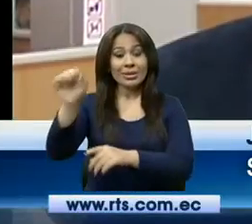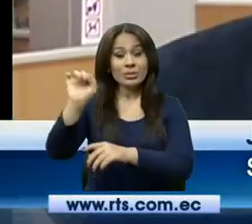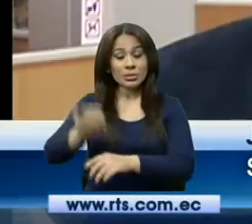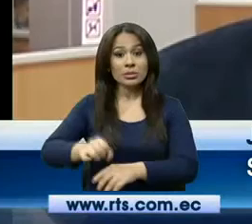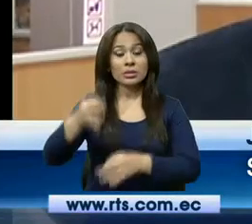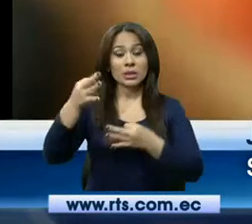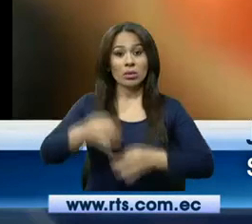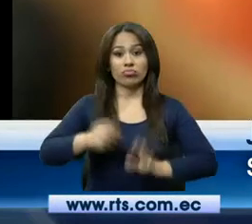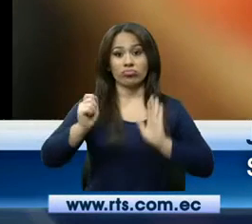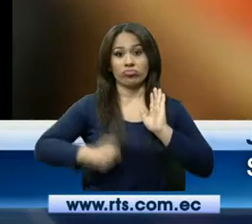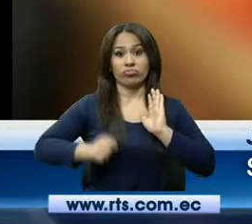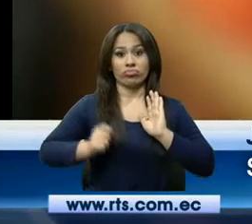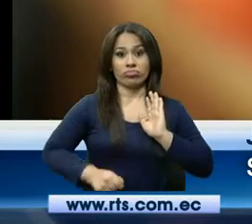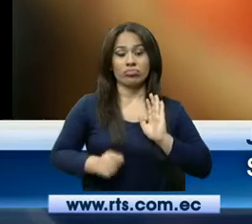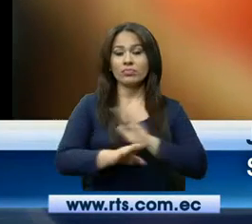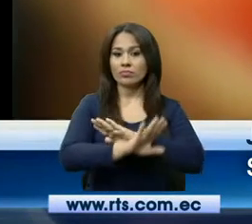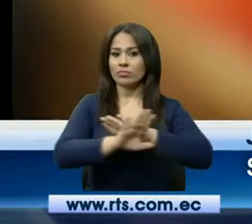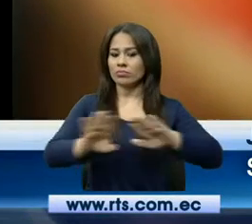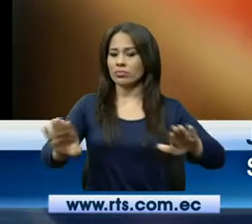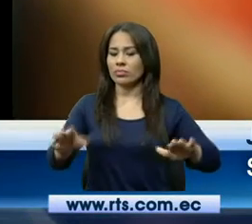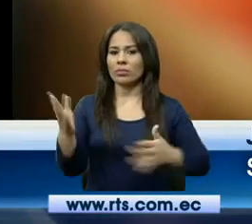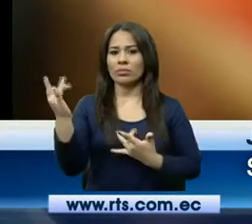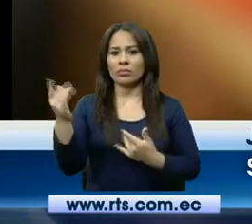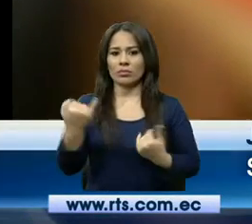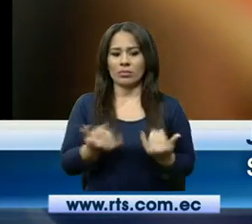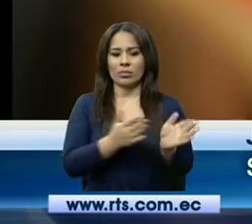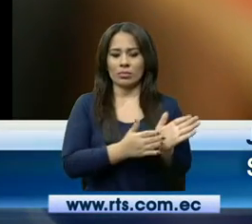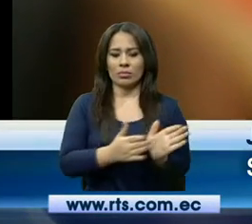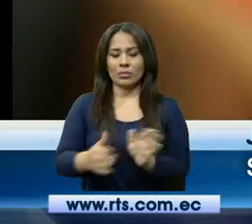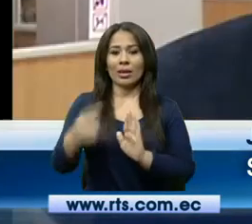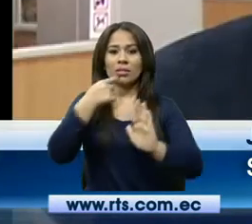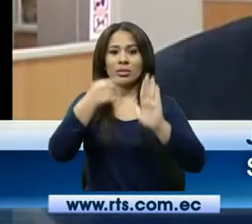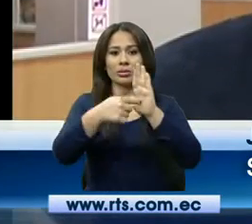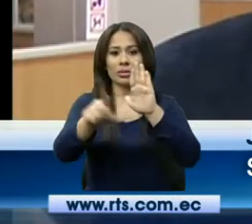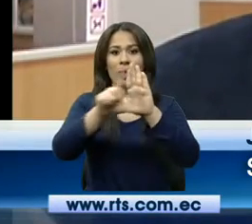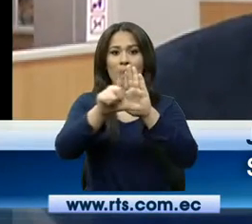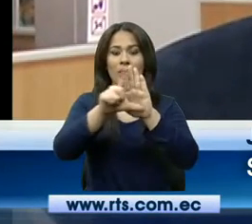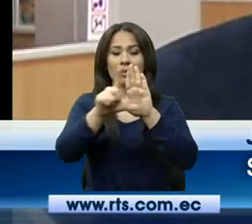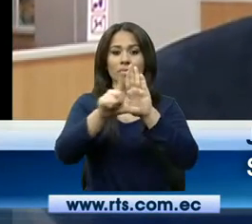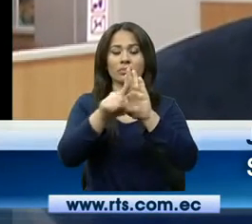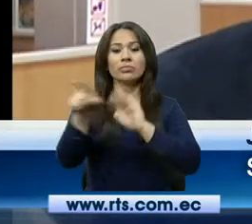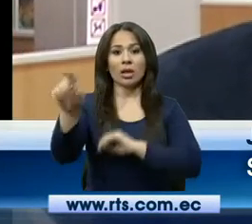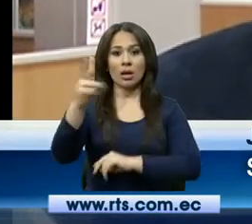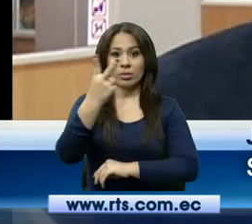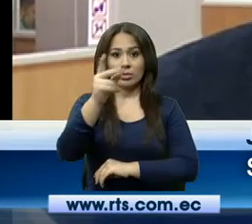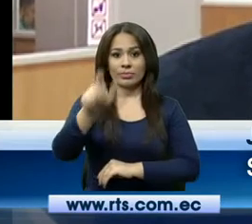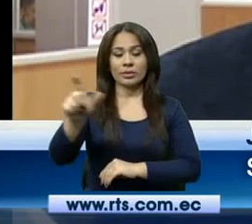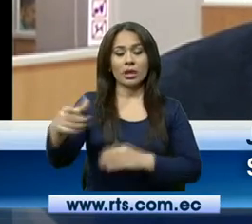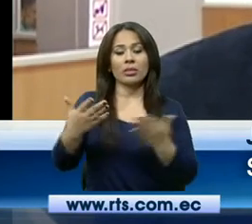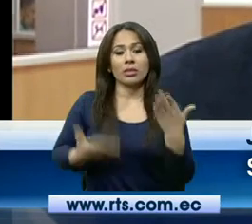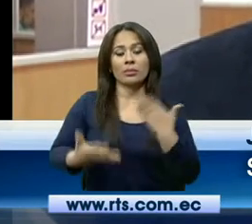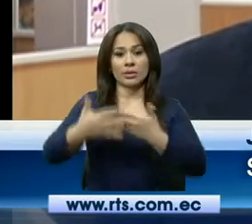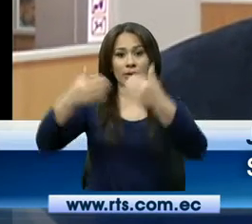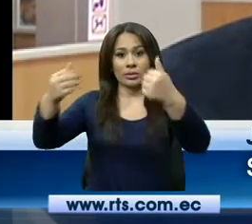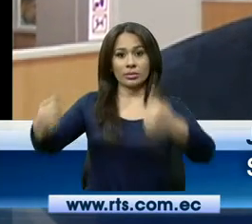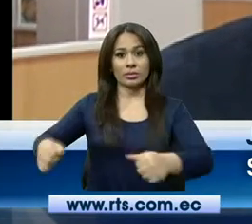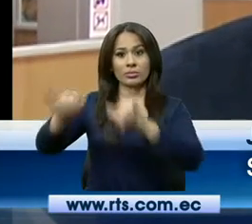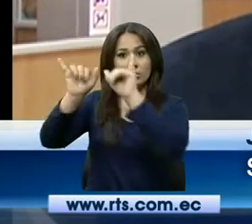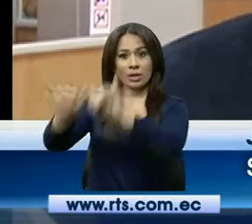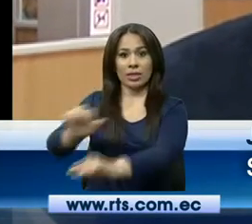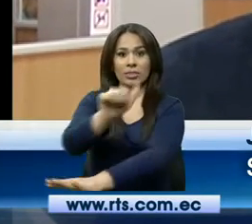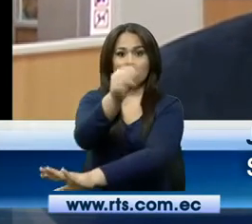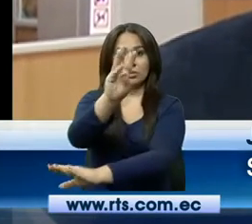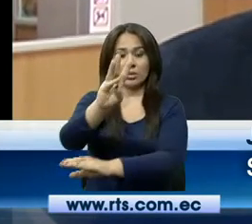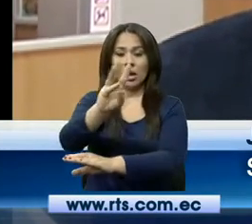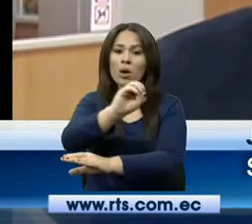de la audiencia pertinente y el trámite que establece el Código Orgánico Integral Penal, ellos podrían recibir una pena de 16 a 19 años de